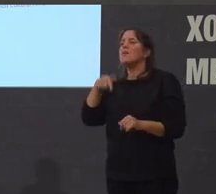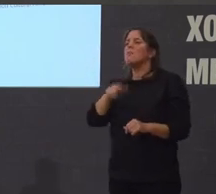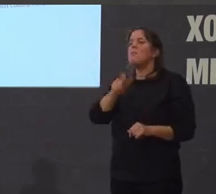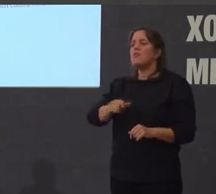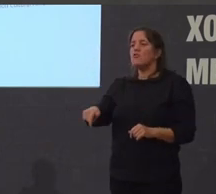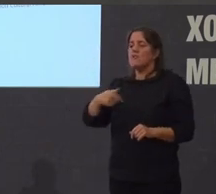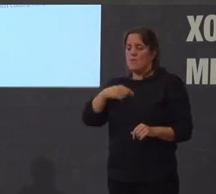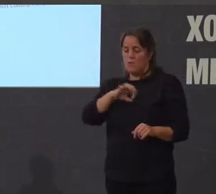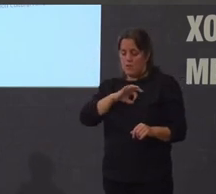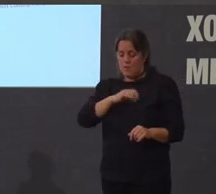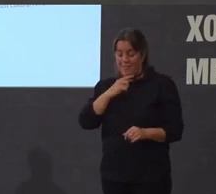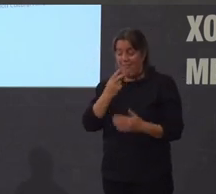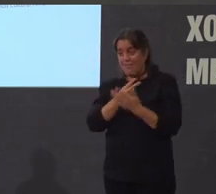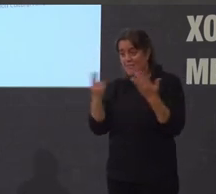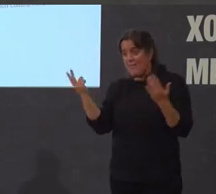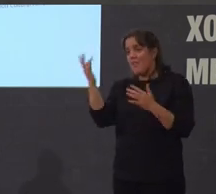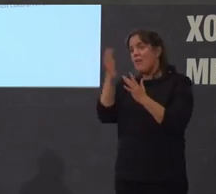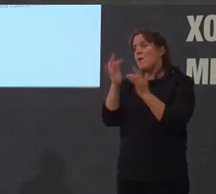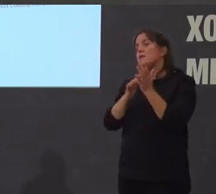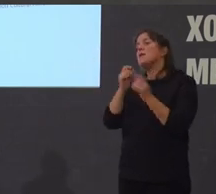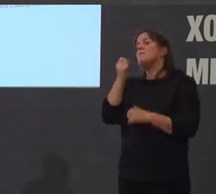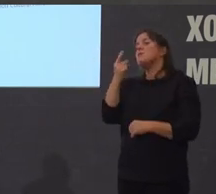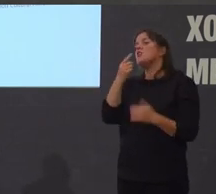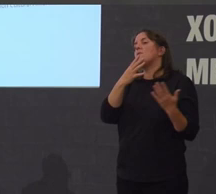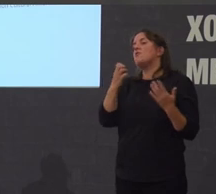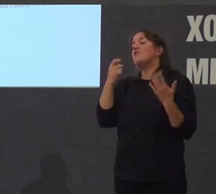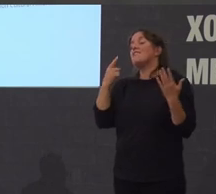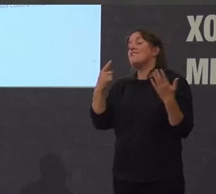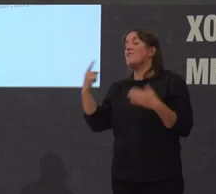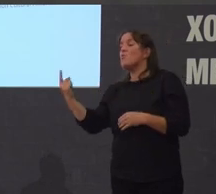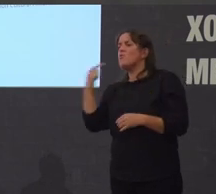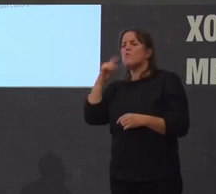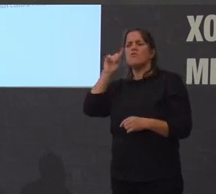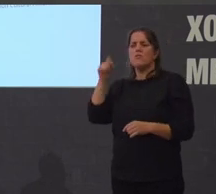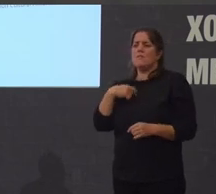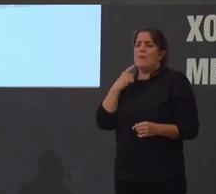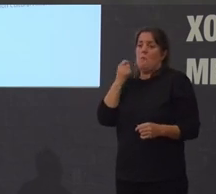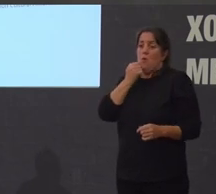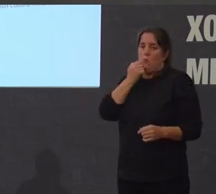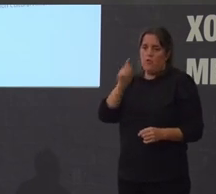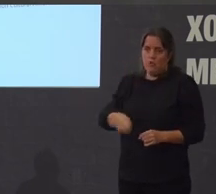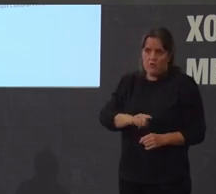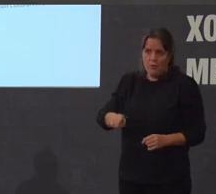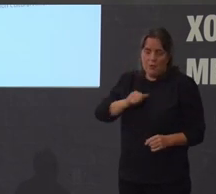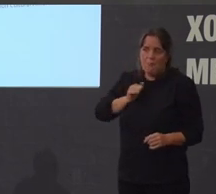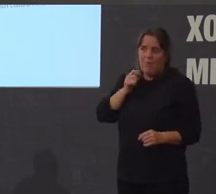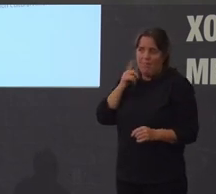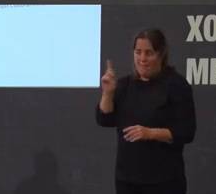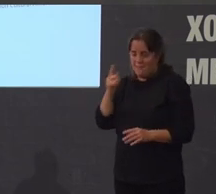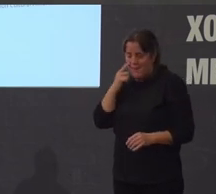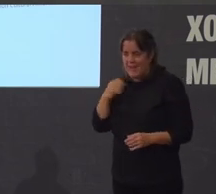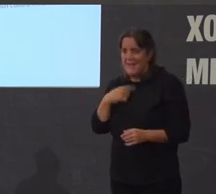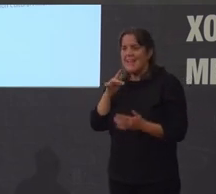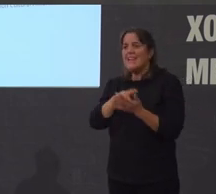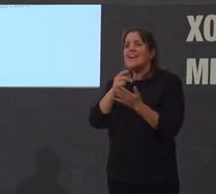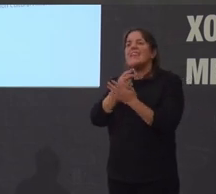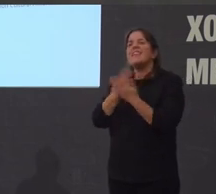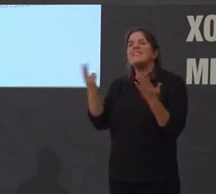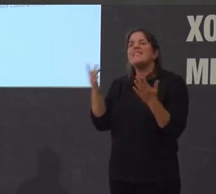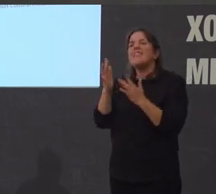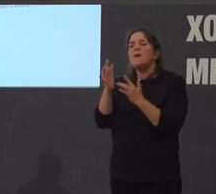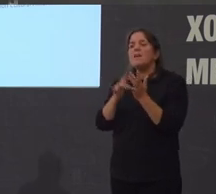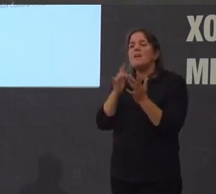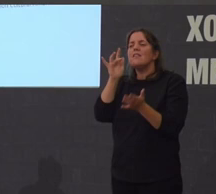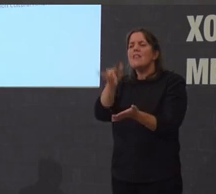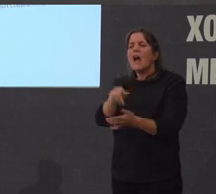17 de abril de 1961 y 16 y fue intencionadamente pero fíjense qué casualidad o 17 de abril foro día